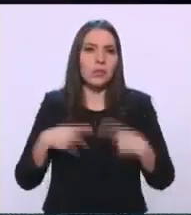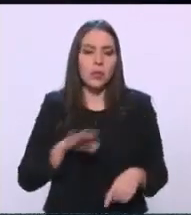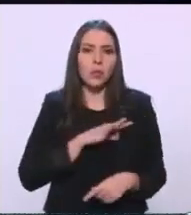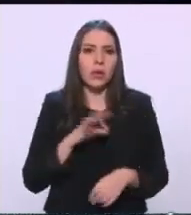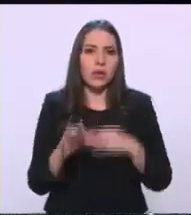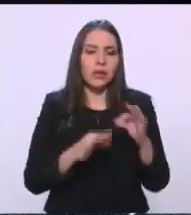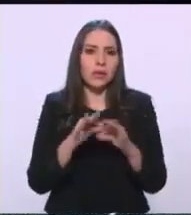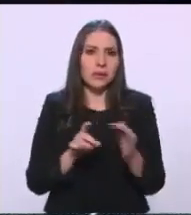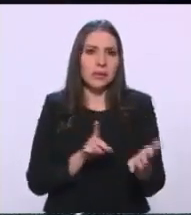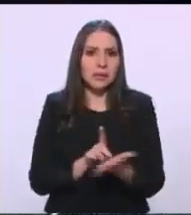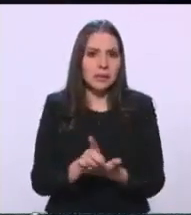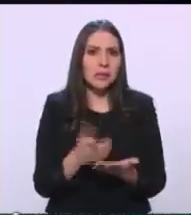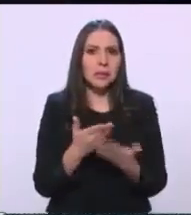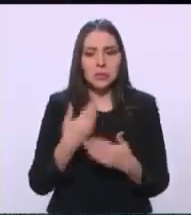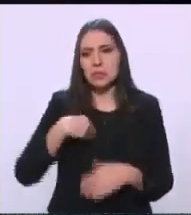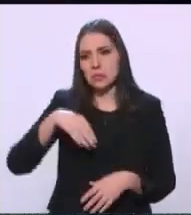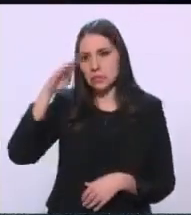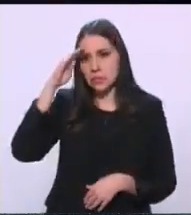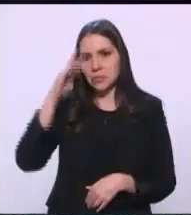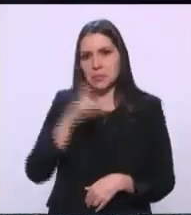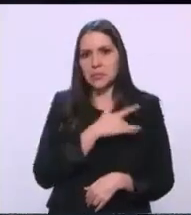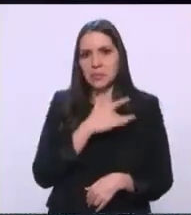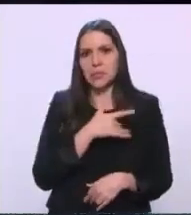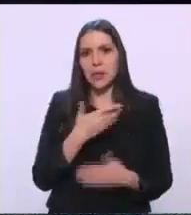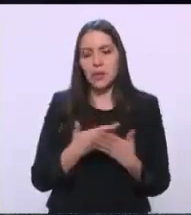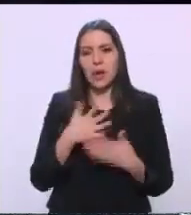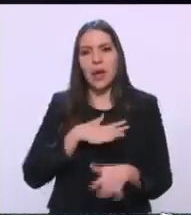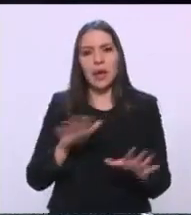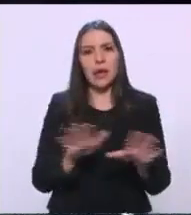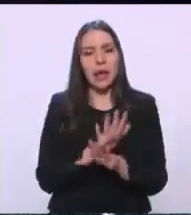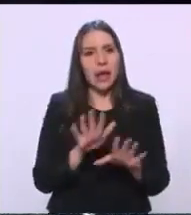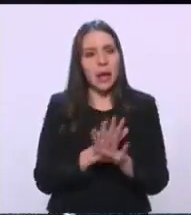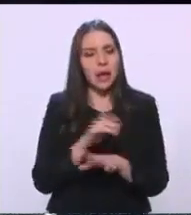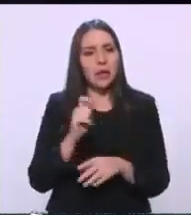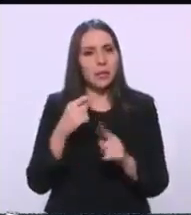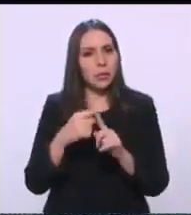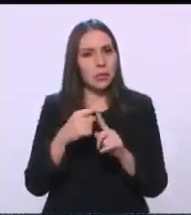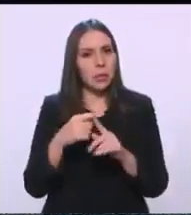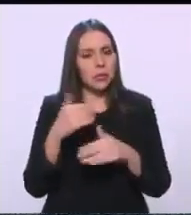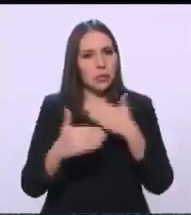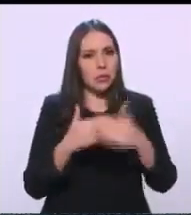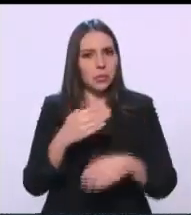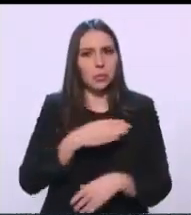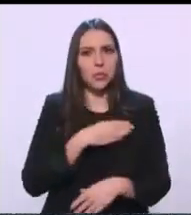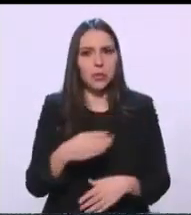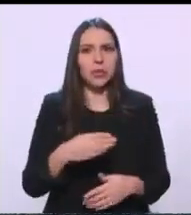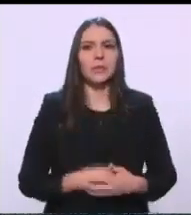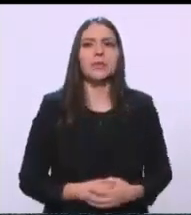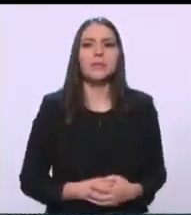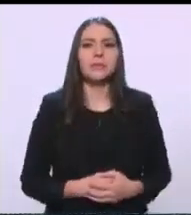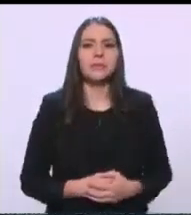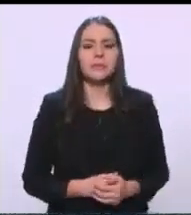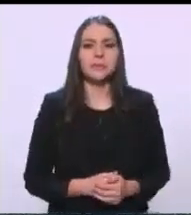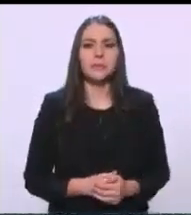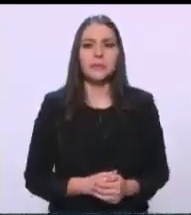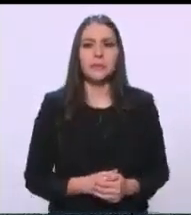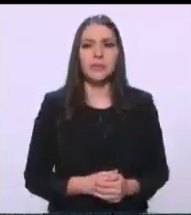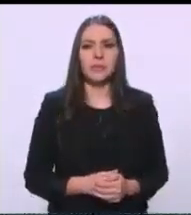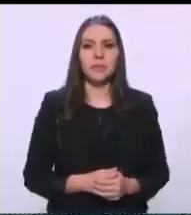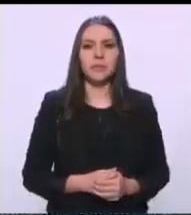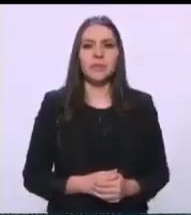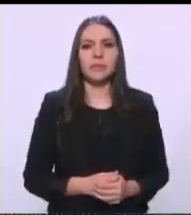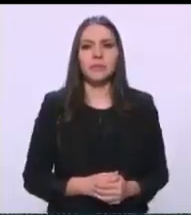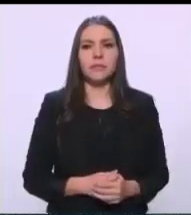presidente ha dado buenos resultados. Obviamente lo que tiene que ver con las dinámicas o las formas en las que se mide en